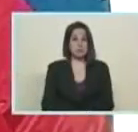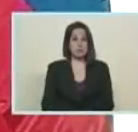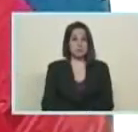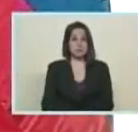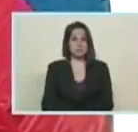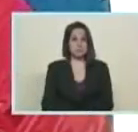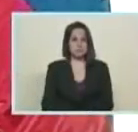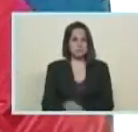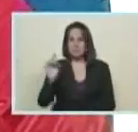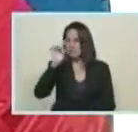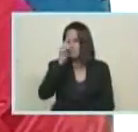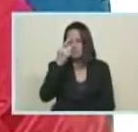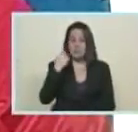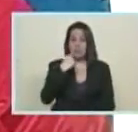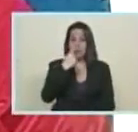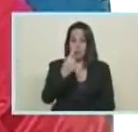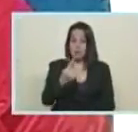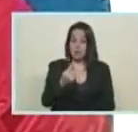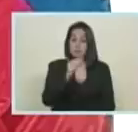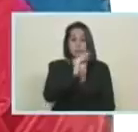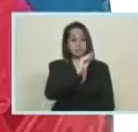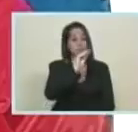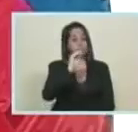Y lo primero que yo le he dicho,